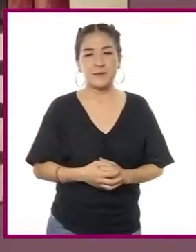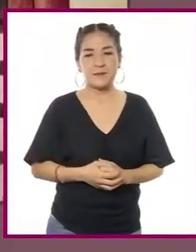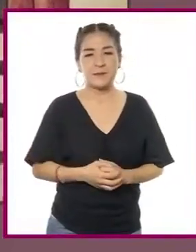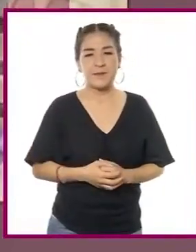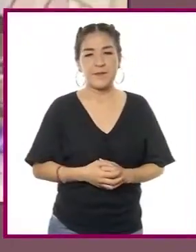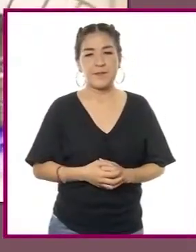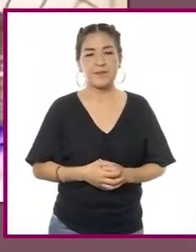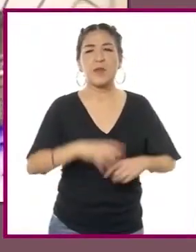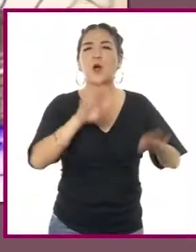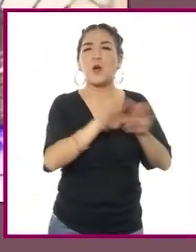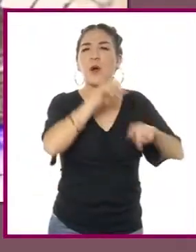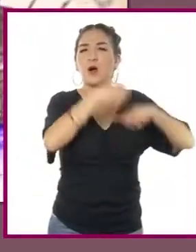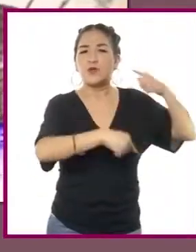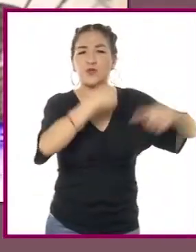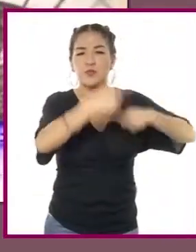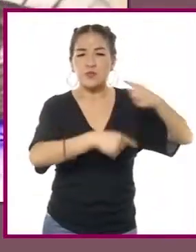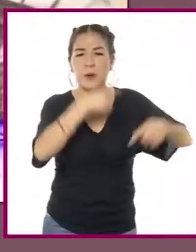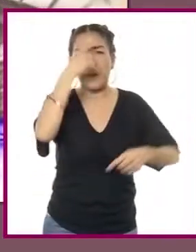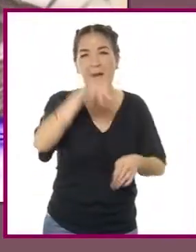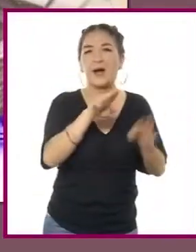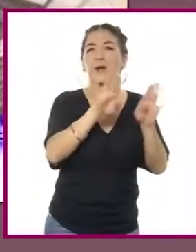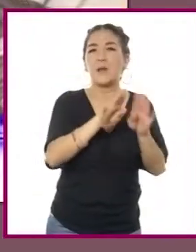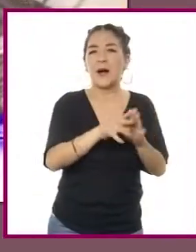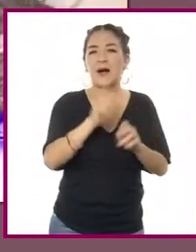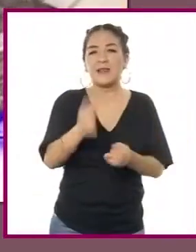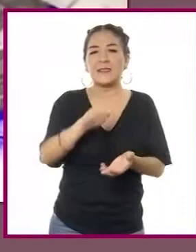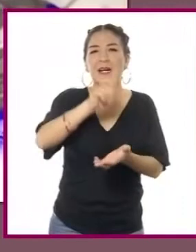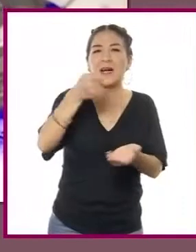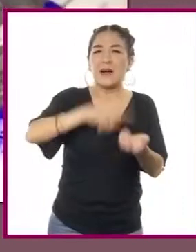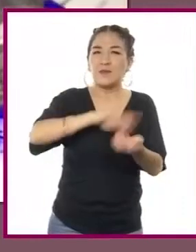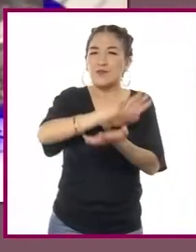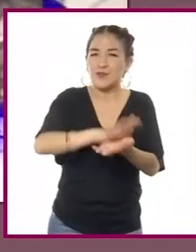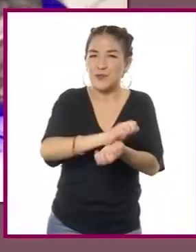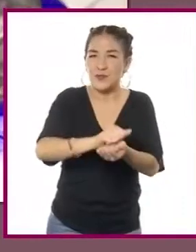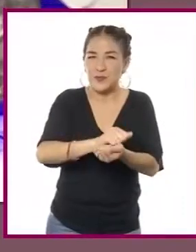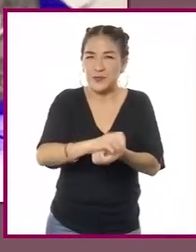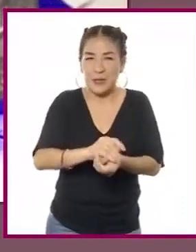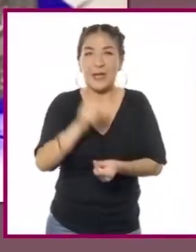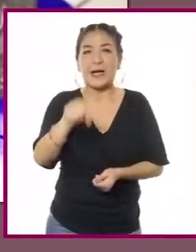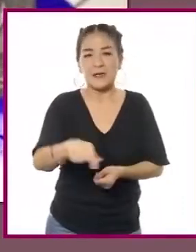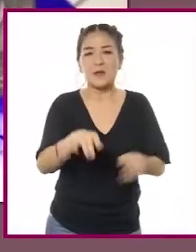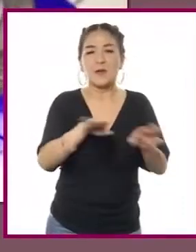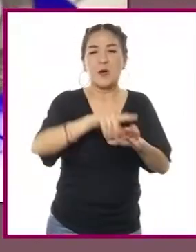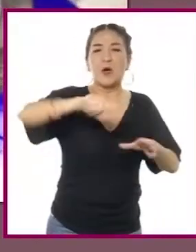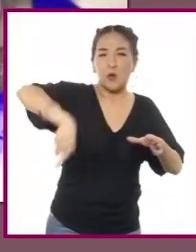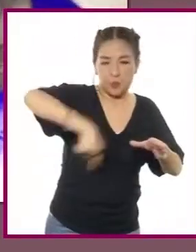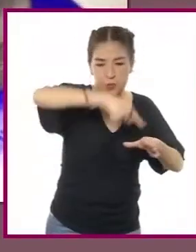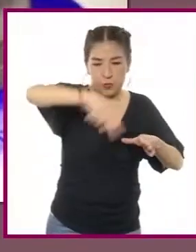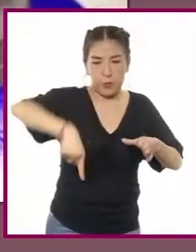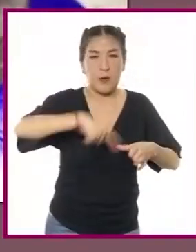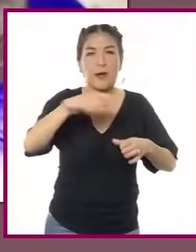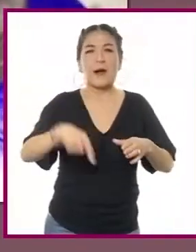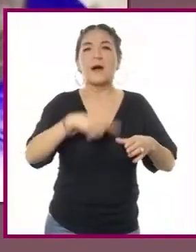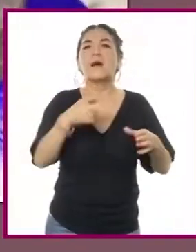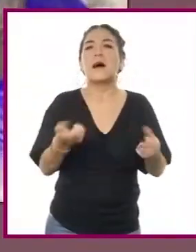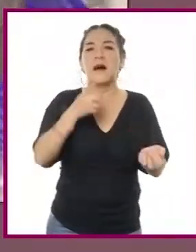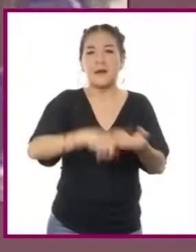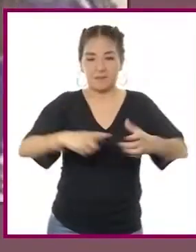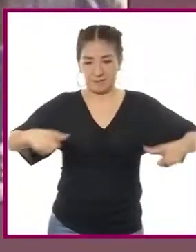Aunque los molinos también se transformaron, primero fueron en su mayoría de rodeznos, ruedas hidráulicas